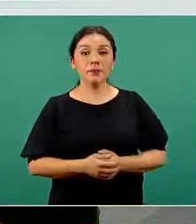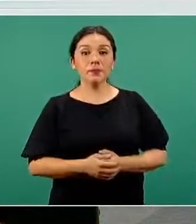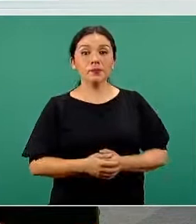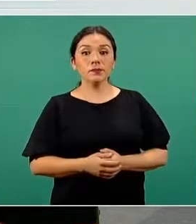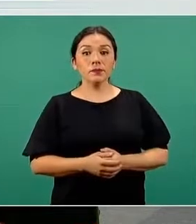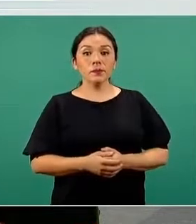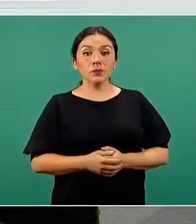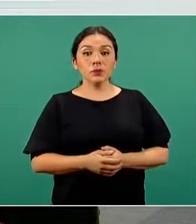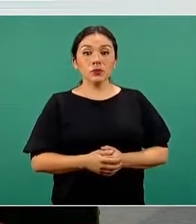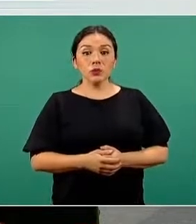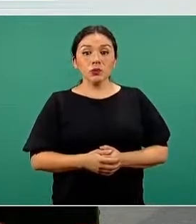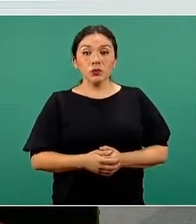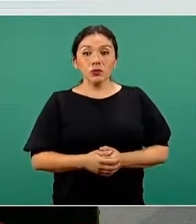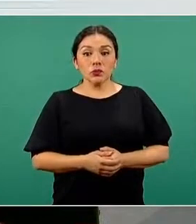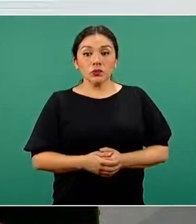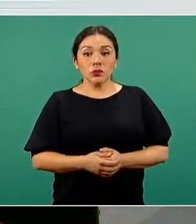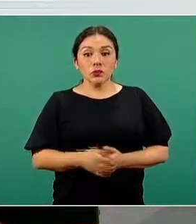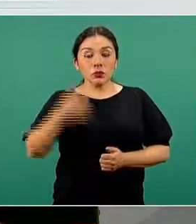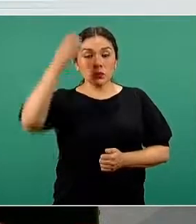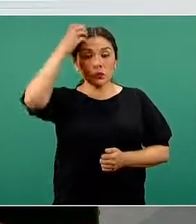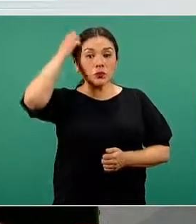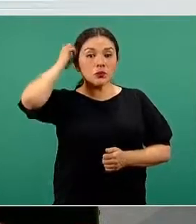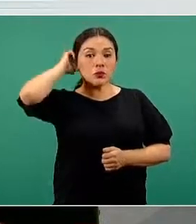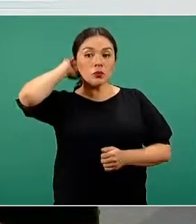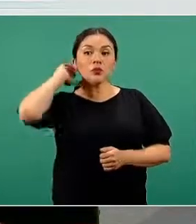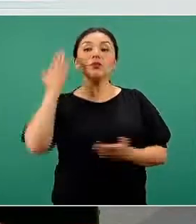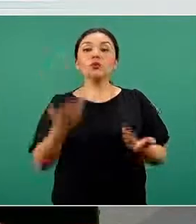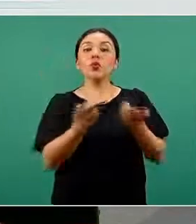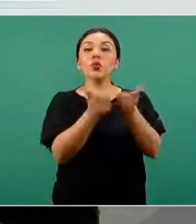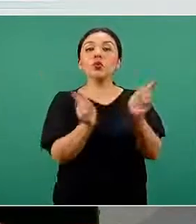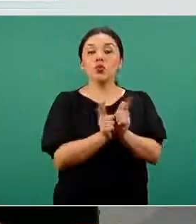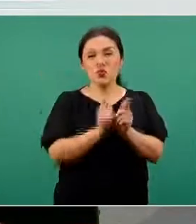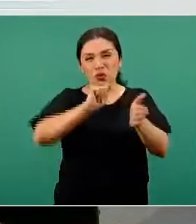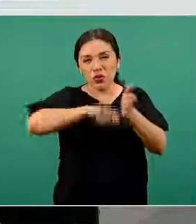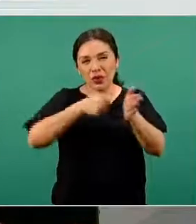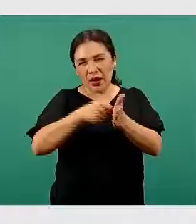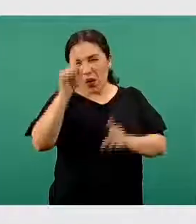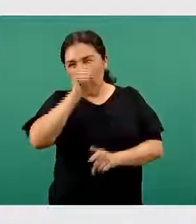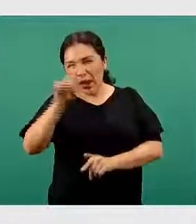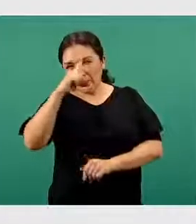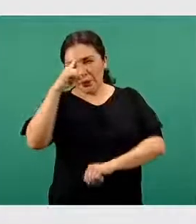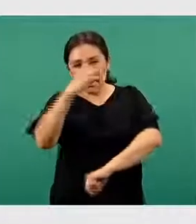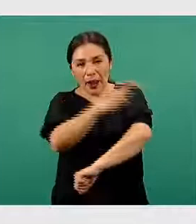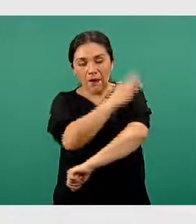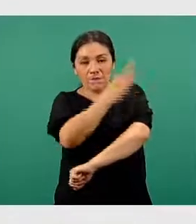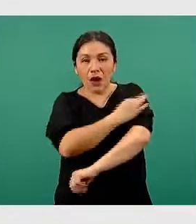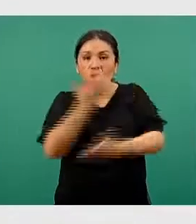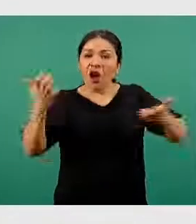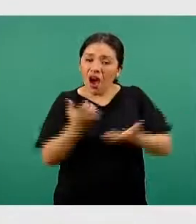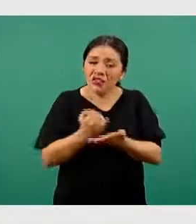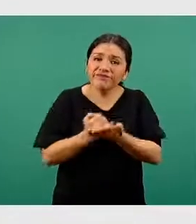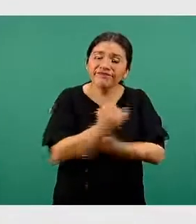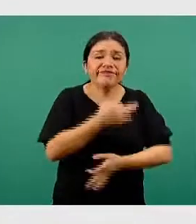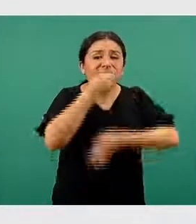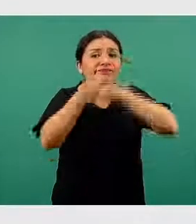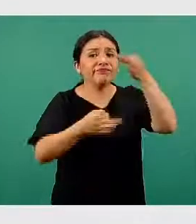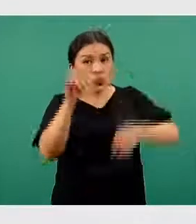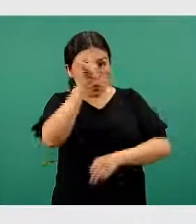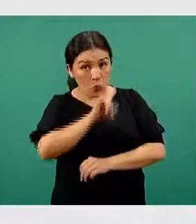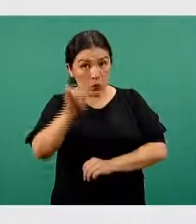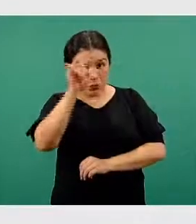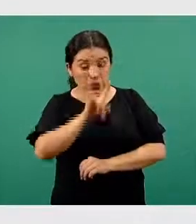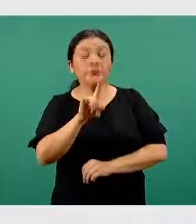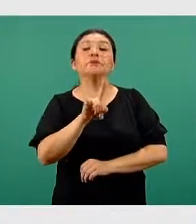Con esto, el grupo técnico asesor en vacunas emite una recomendación, es una